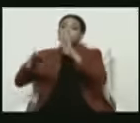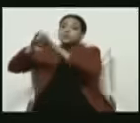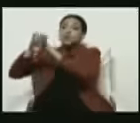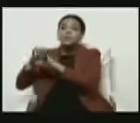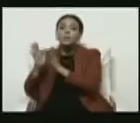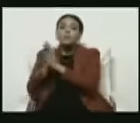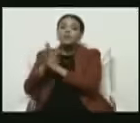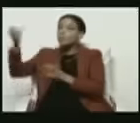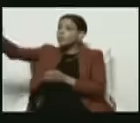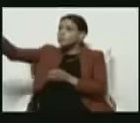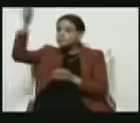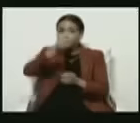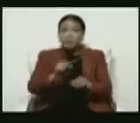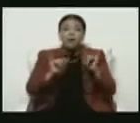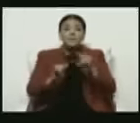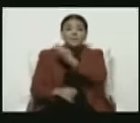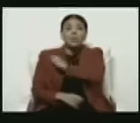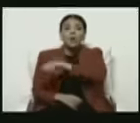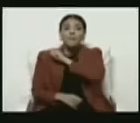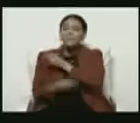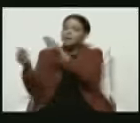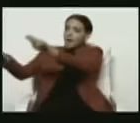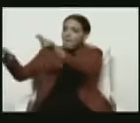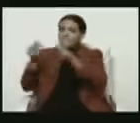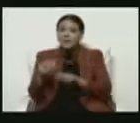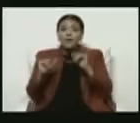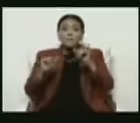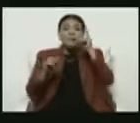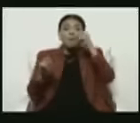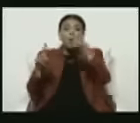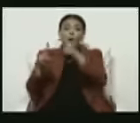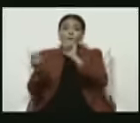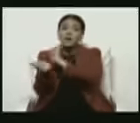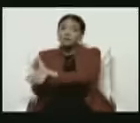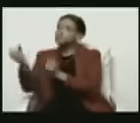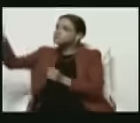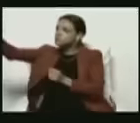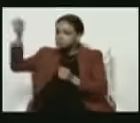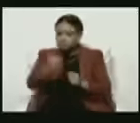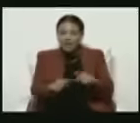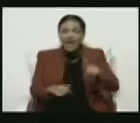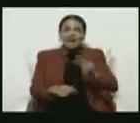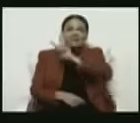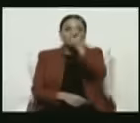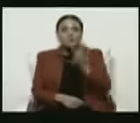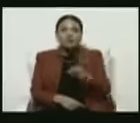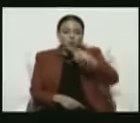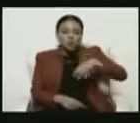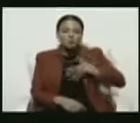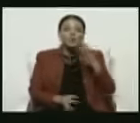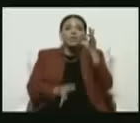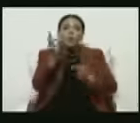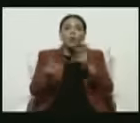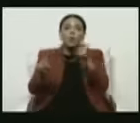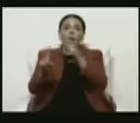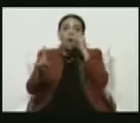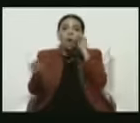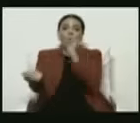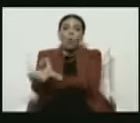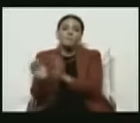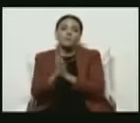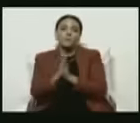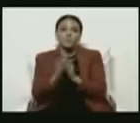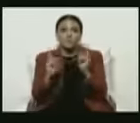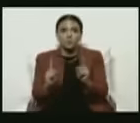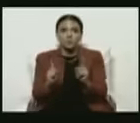para que el Reino de España nos entregara a este criminal. Entonces, dígame usted, están detenidos sus